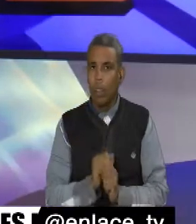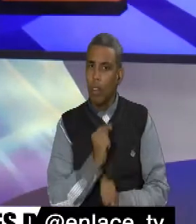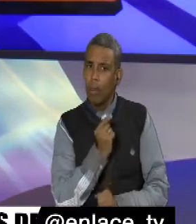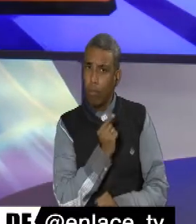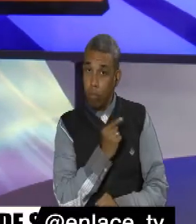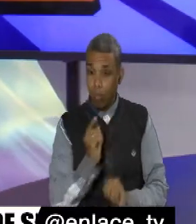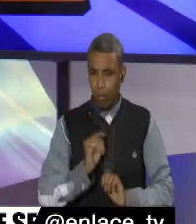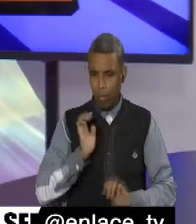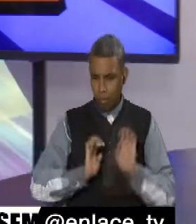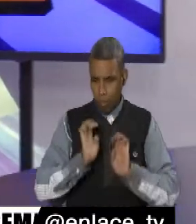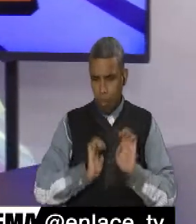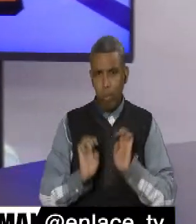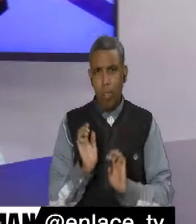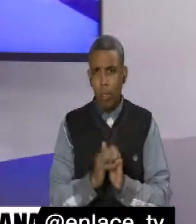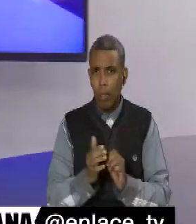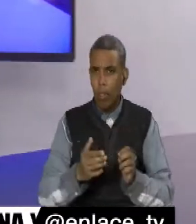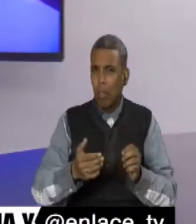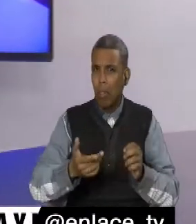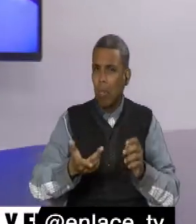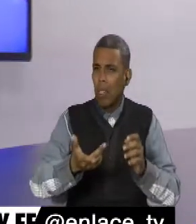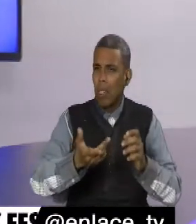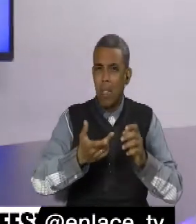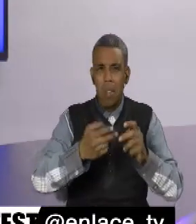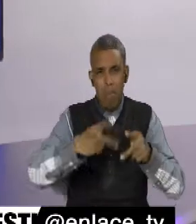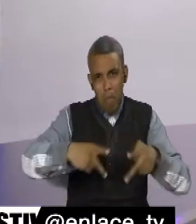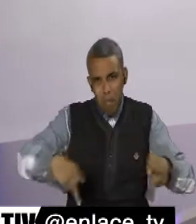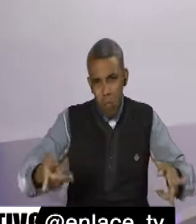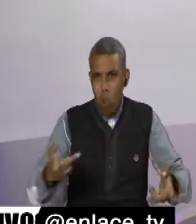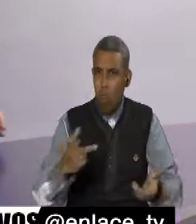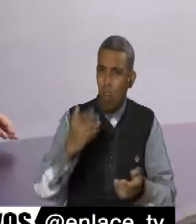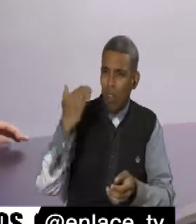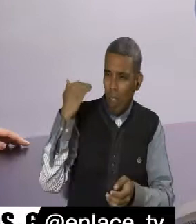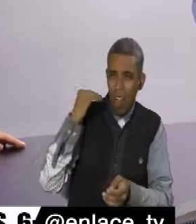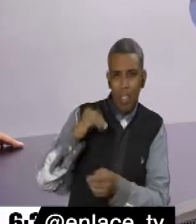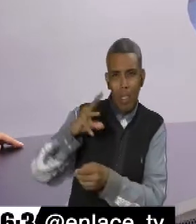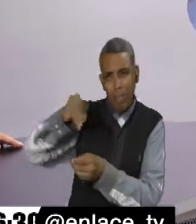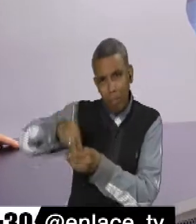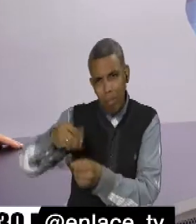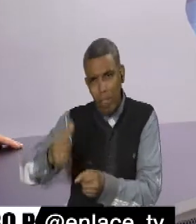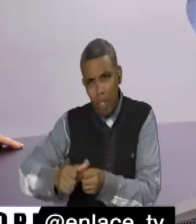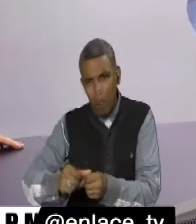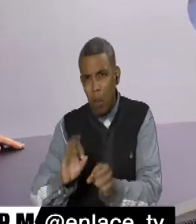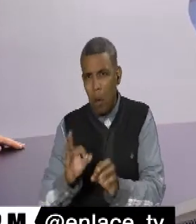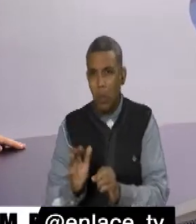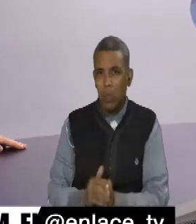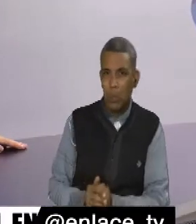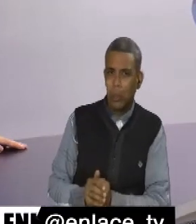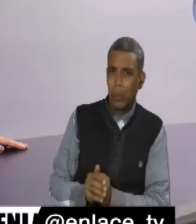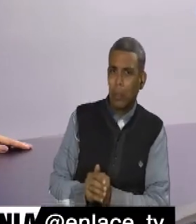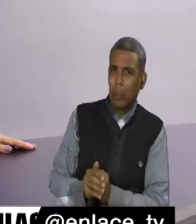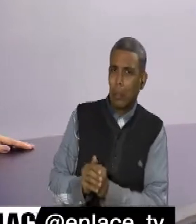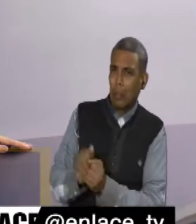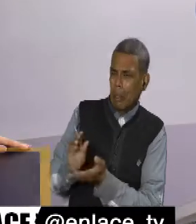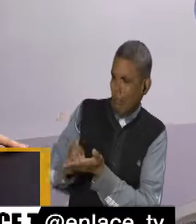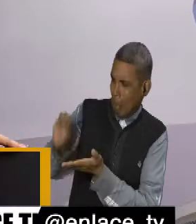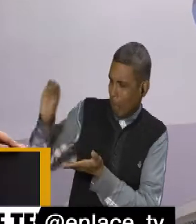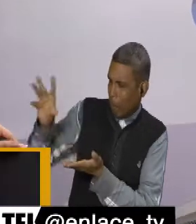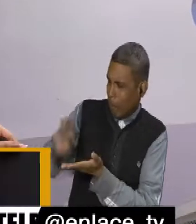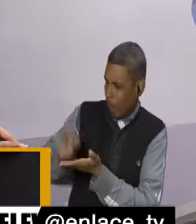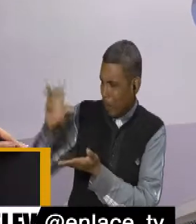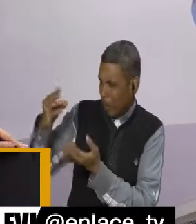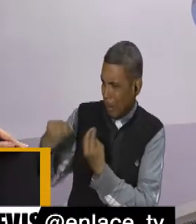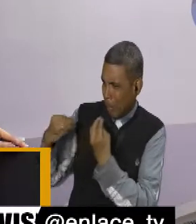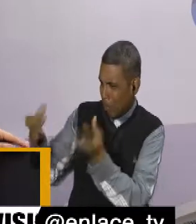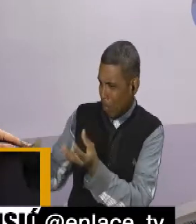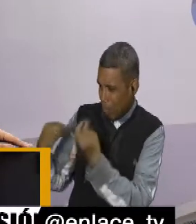quienes están allí preocupados por todas estas deudas millonarias que aseguran tienen con Mota Engil, y que por su parte Mota Engil